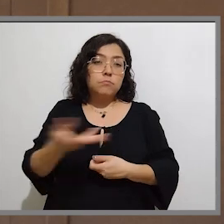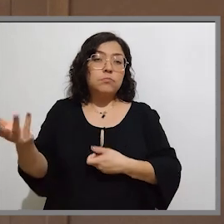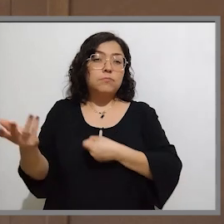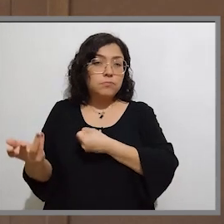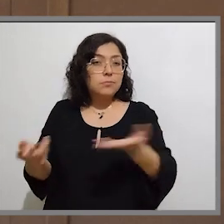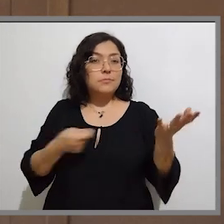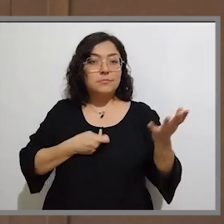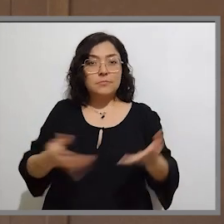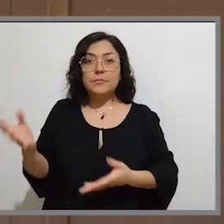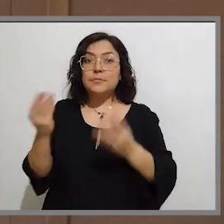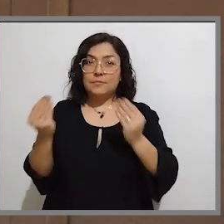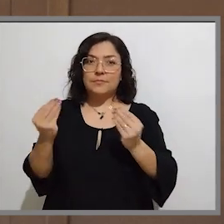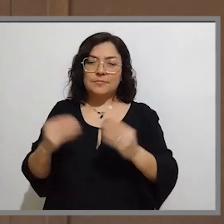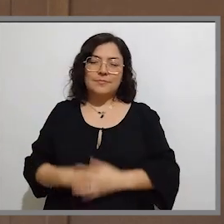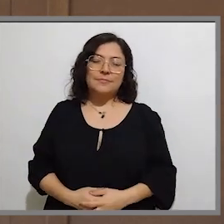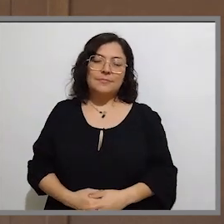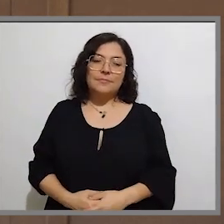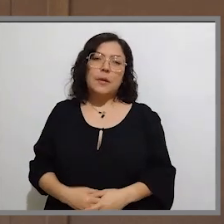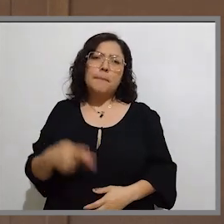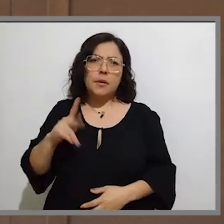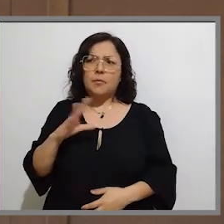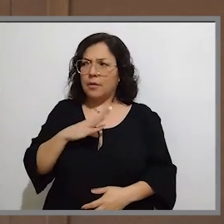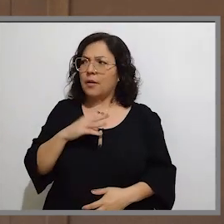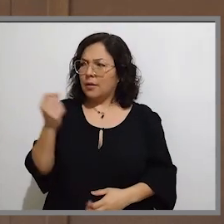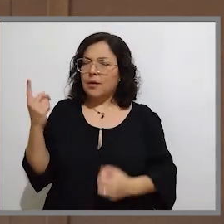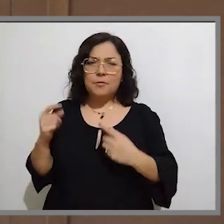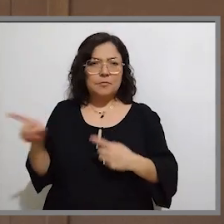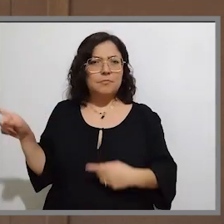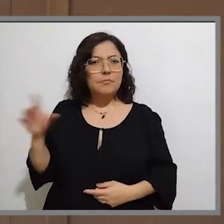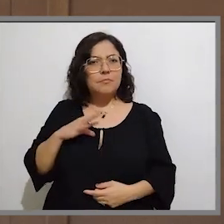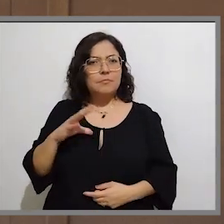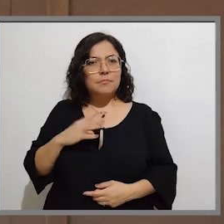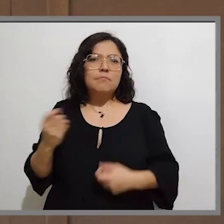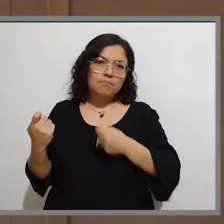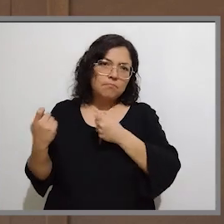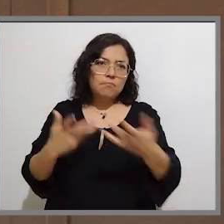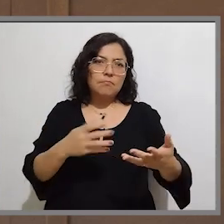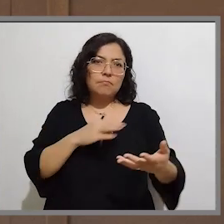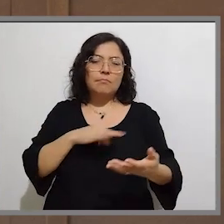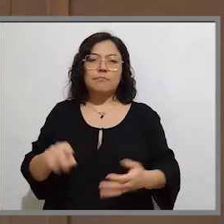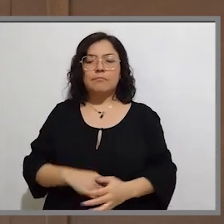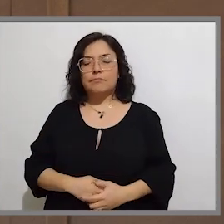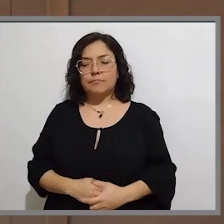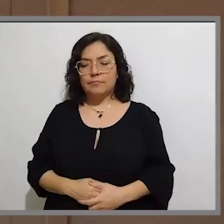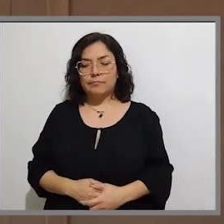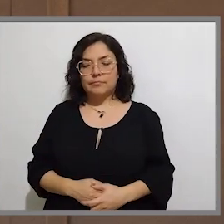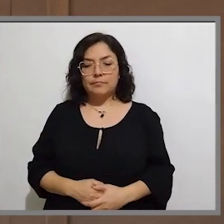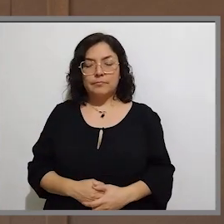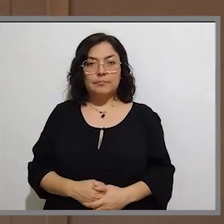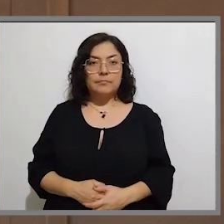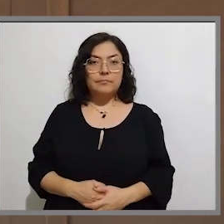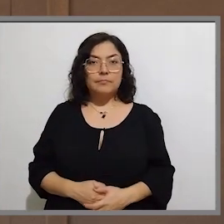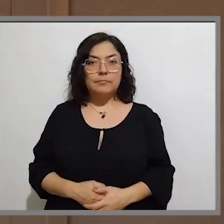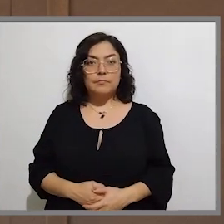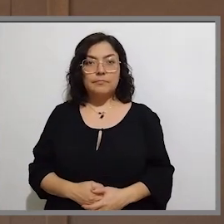en la Feria del Libro, pero por ahí nos quedan algunos en inventario, y con mucho gusto podríamos ahí coordinar su entrega para que también lo tengan